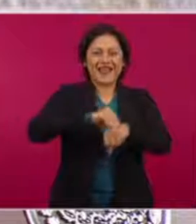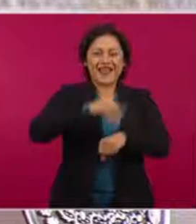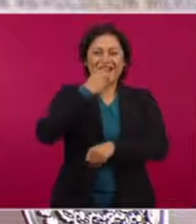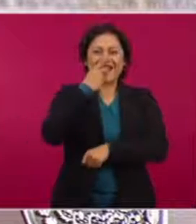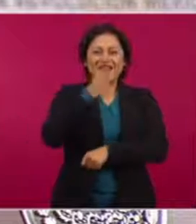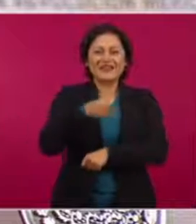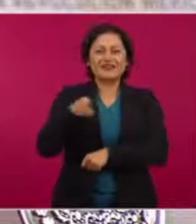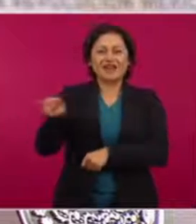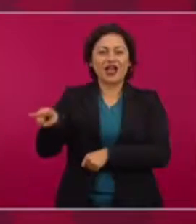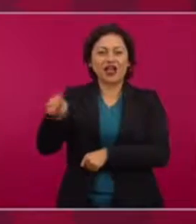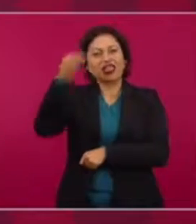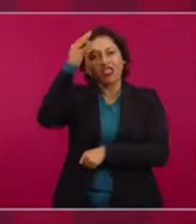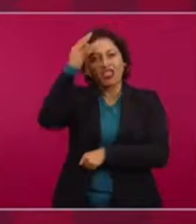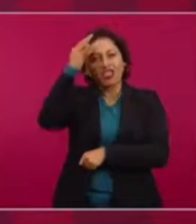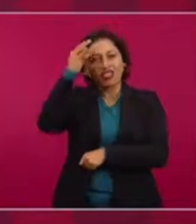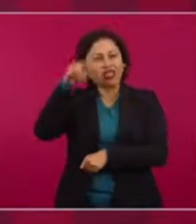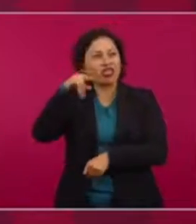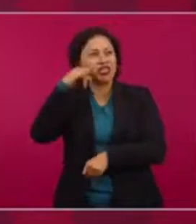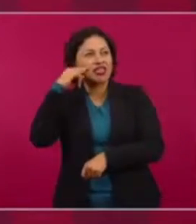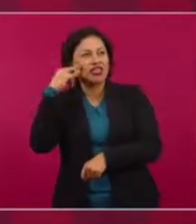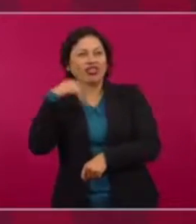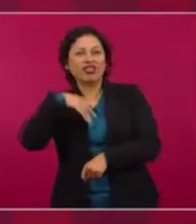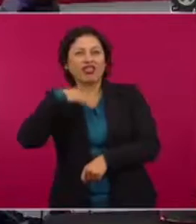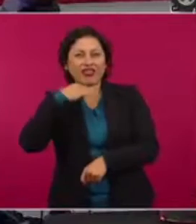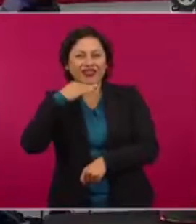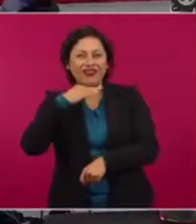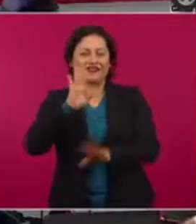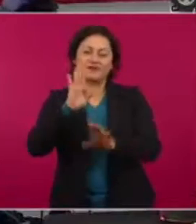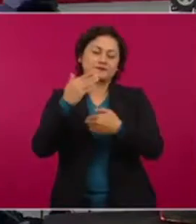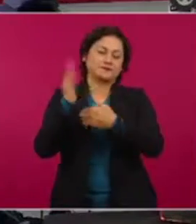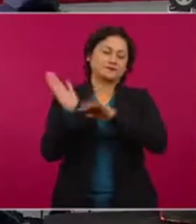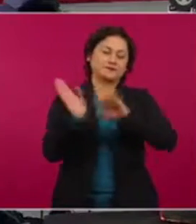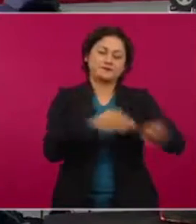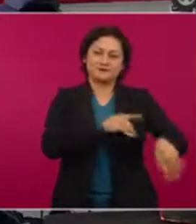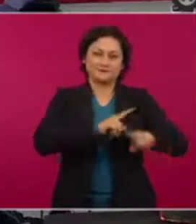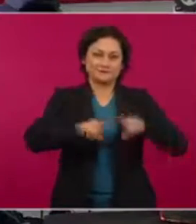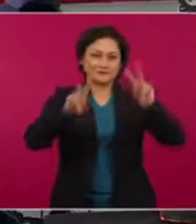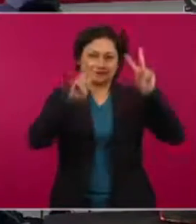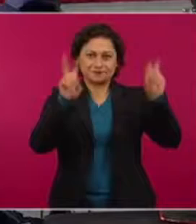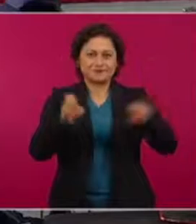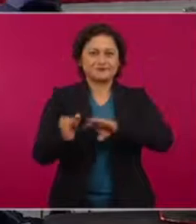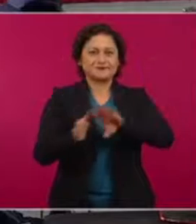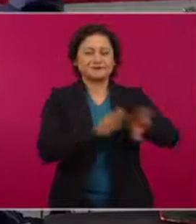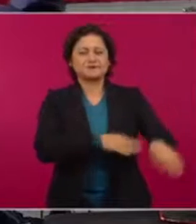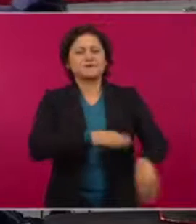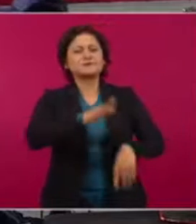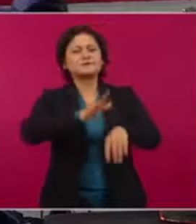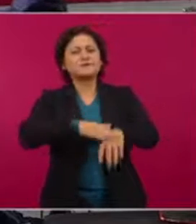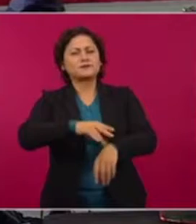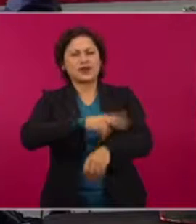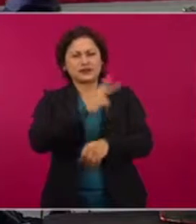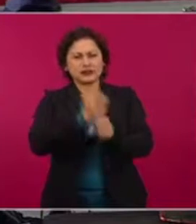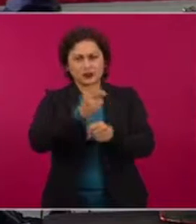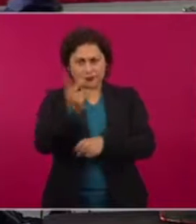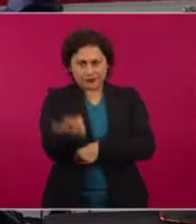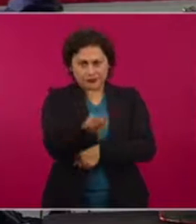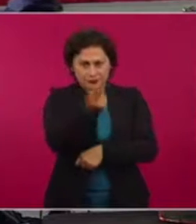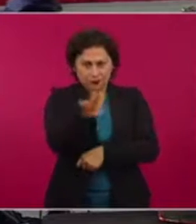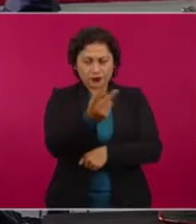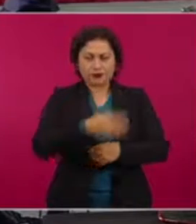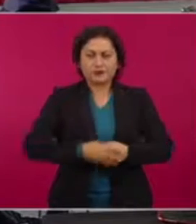pero eso es otro asunto. Sí. En una segunda pregunta, muchas gracias. En una segunda pregunta,